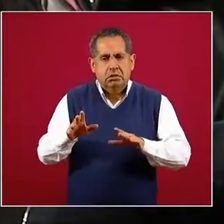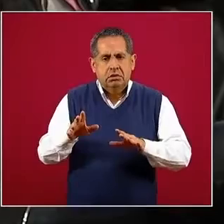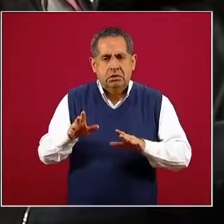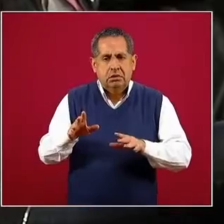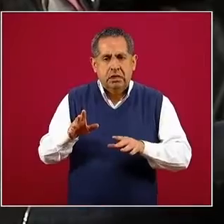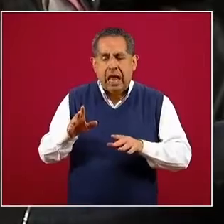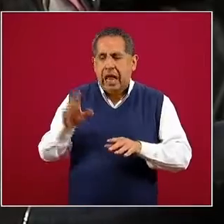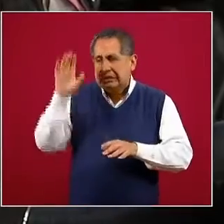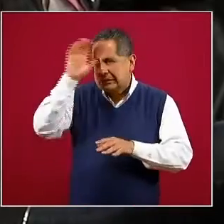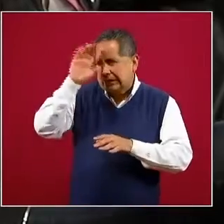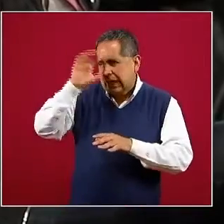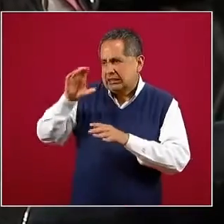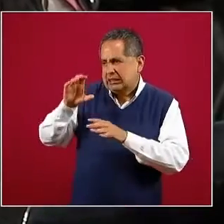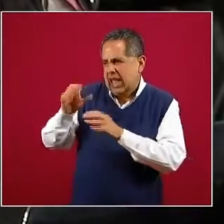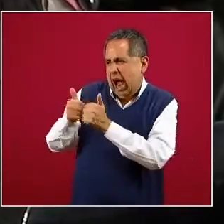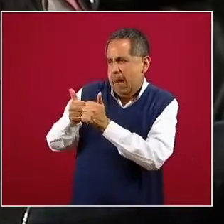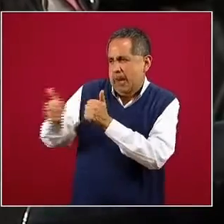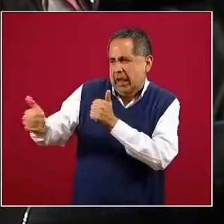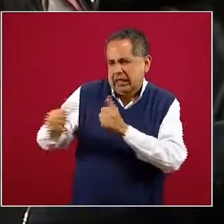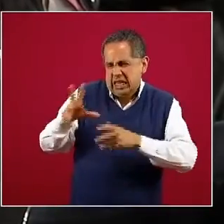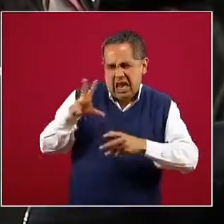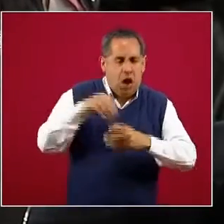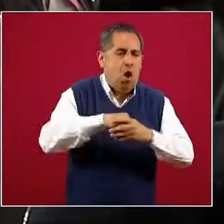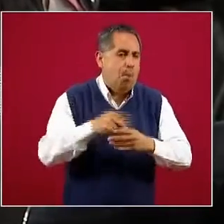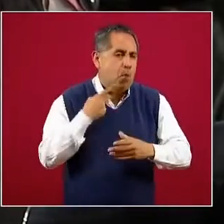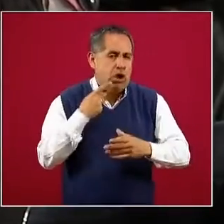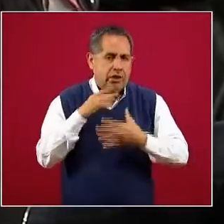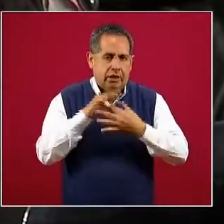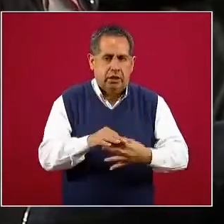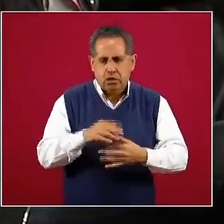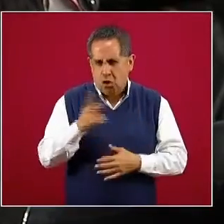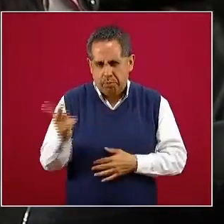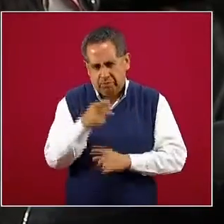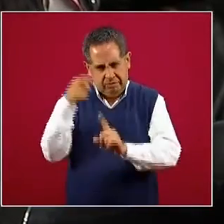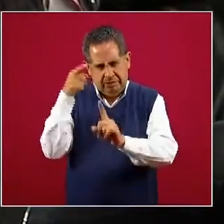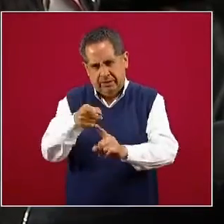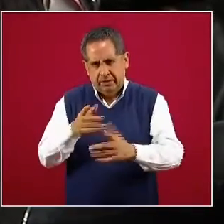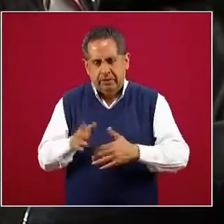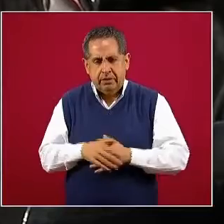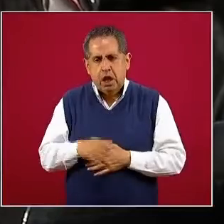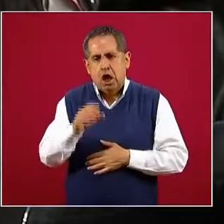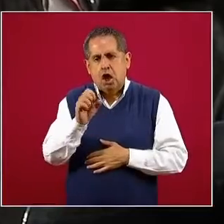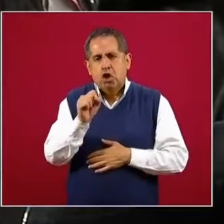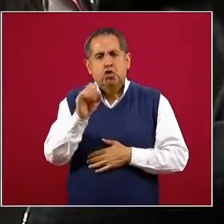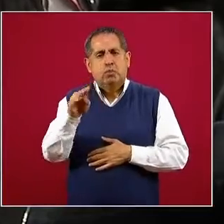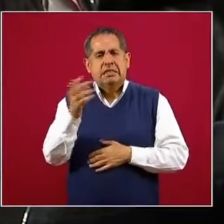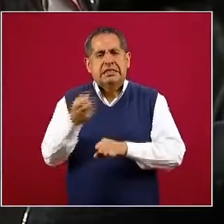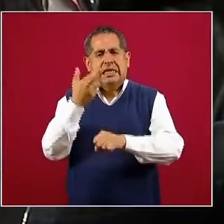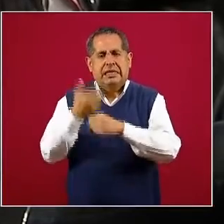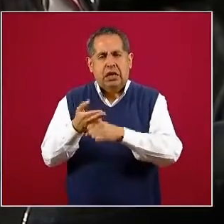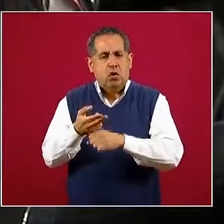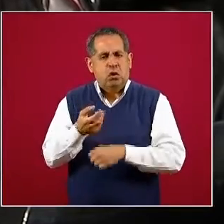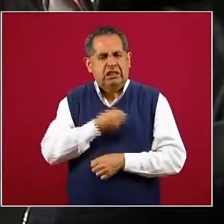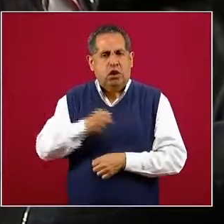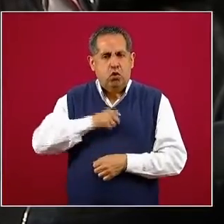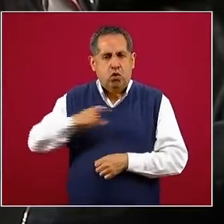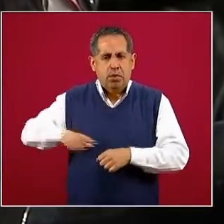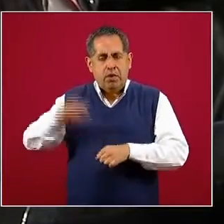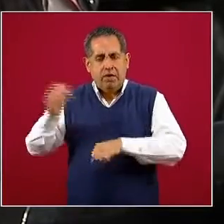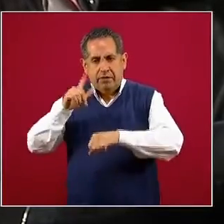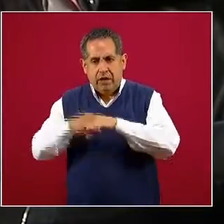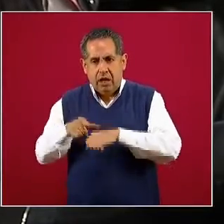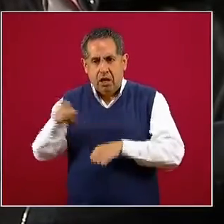comités existentes de salud impulsados por las instancias de los 3 niveles de gobierno.